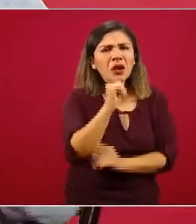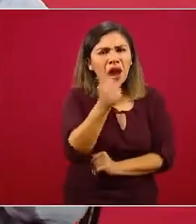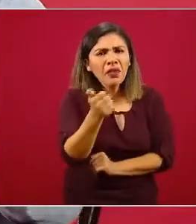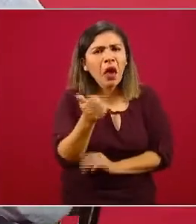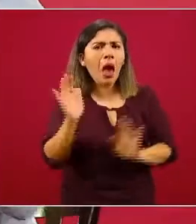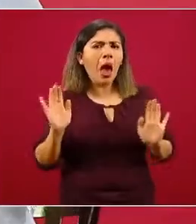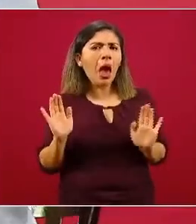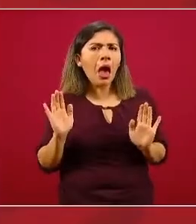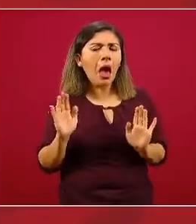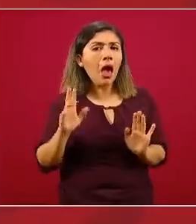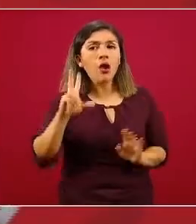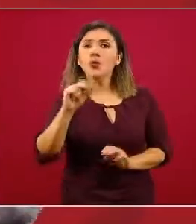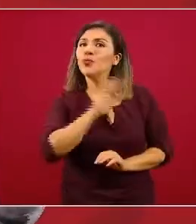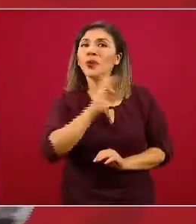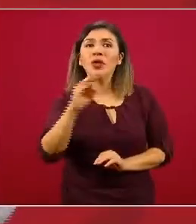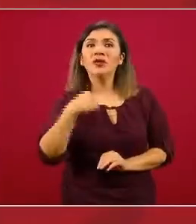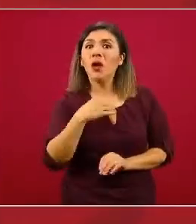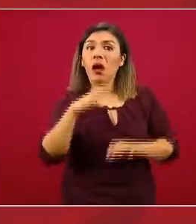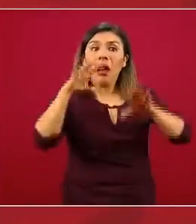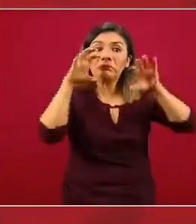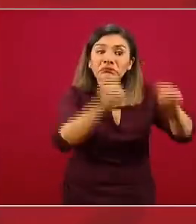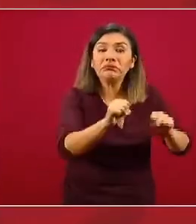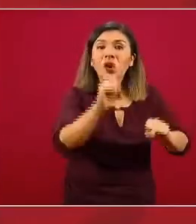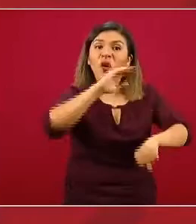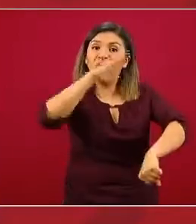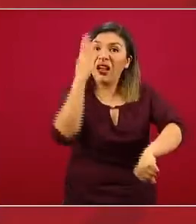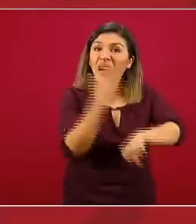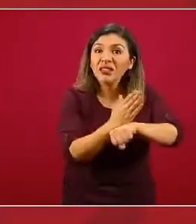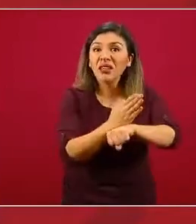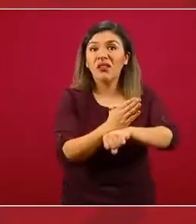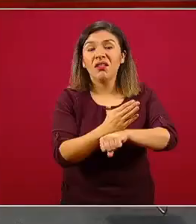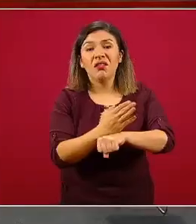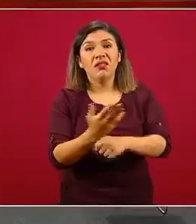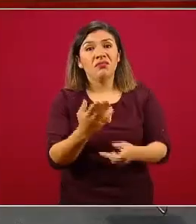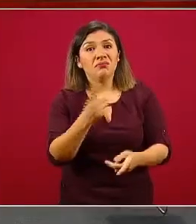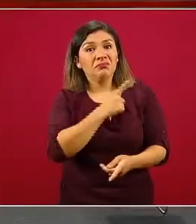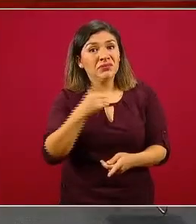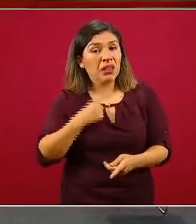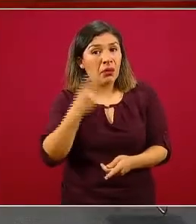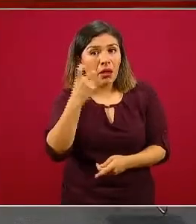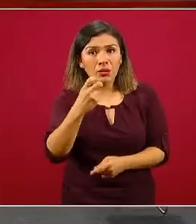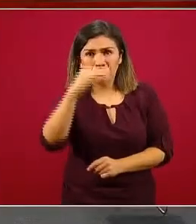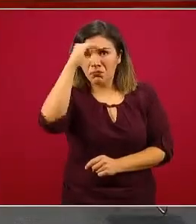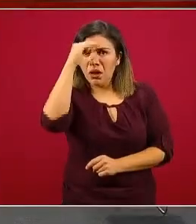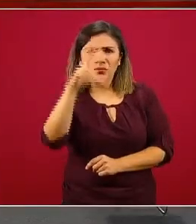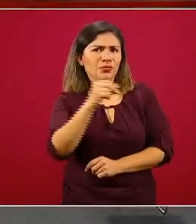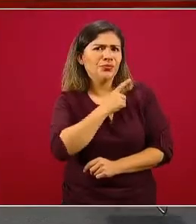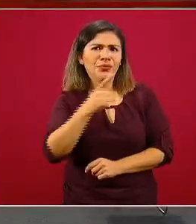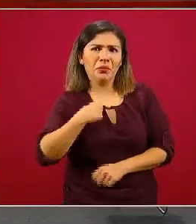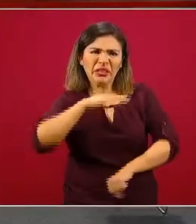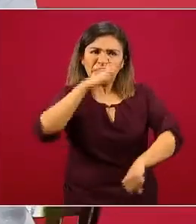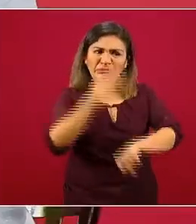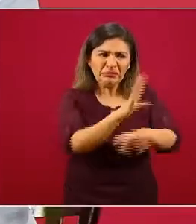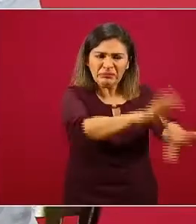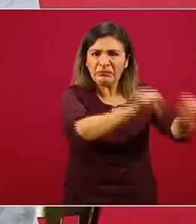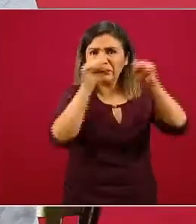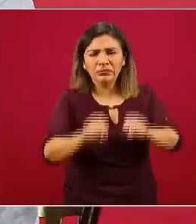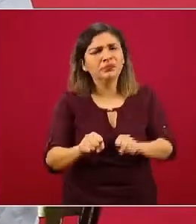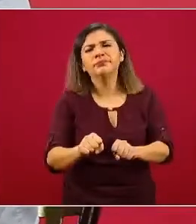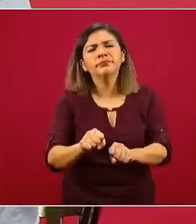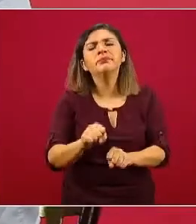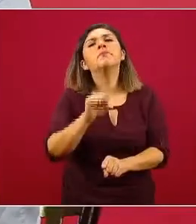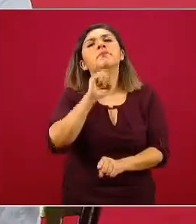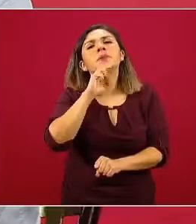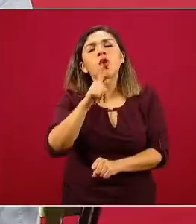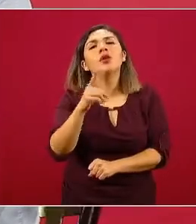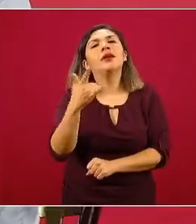se puede usar la fuerza pública, o no se debe, consideramos nosotros desde el inicio, usar la fuerza pública, sino persuadir a